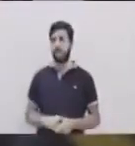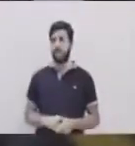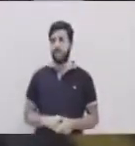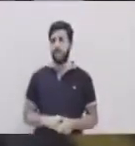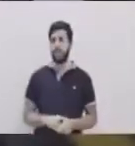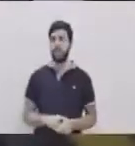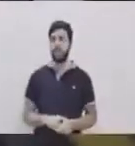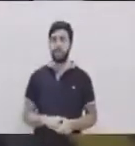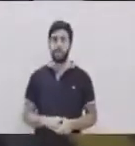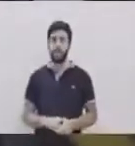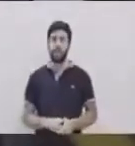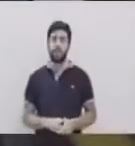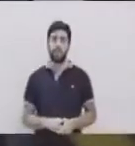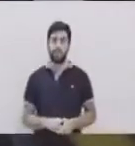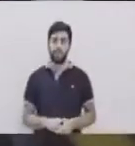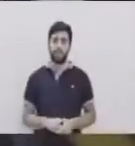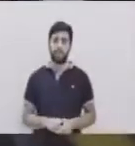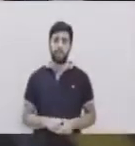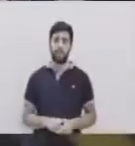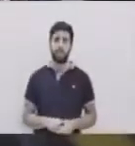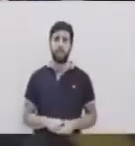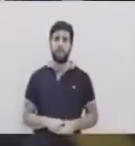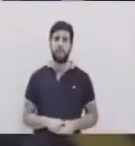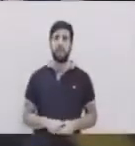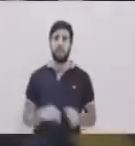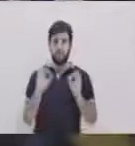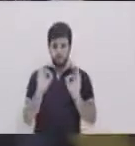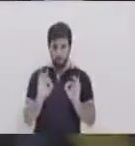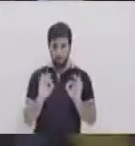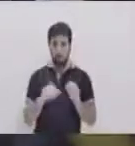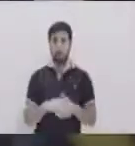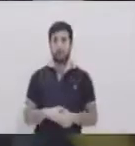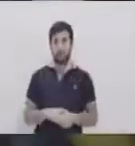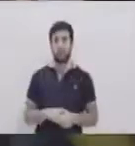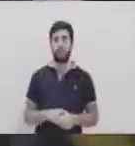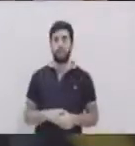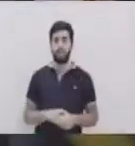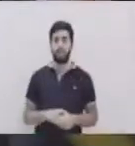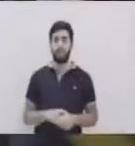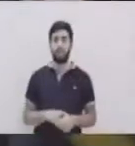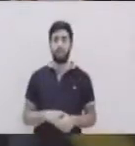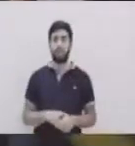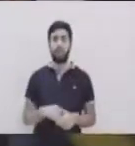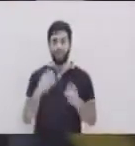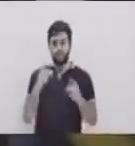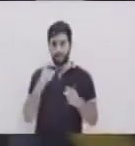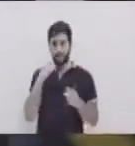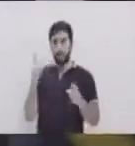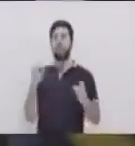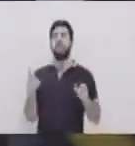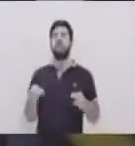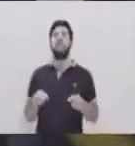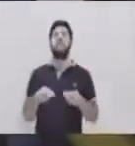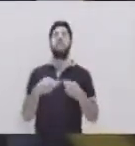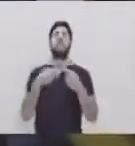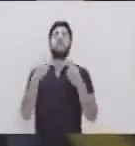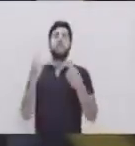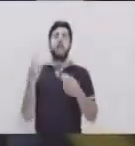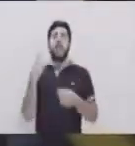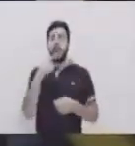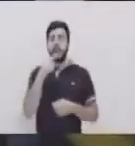Para que entonces haga así la voz. ¿Sí? ¿De acuerdo? Bueno, vamos pues. Inhalamos.